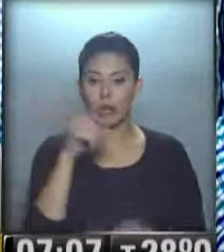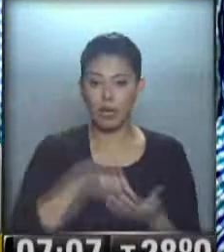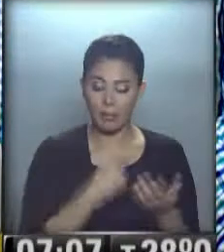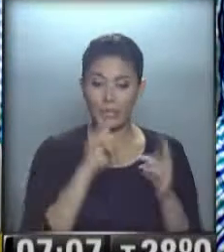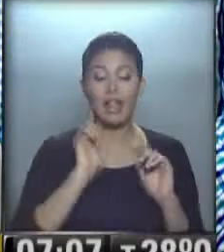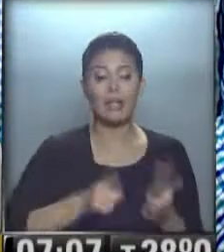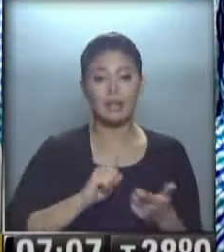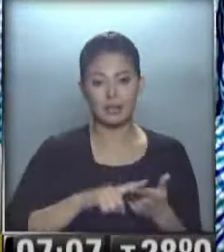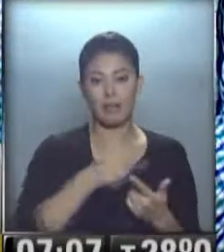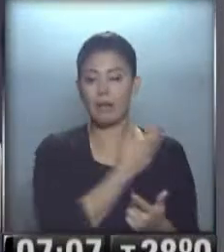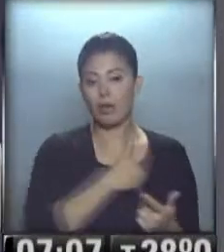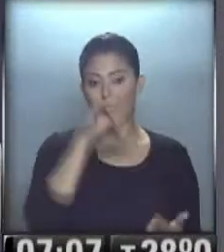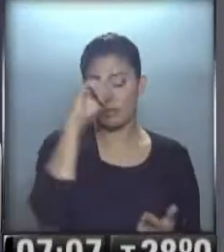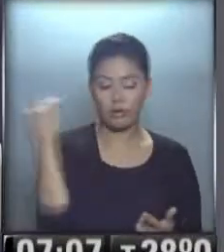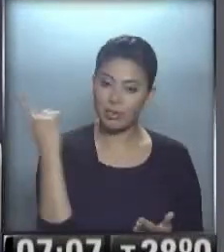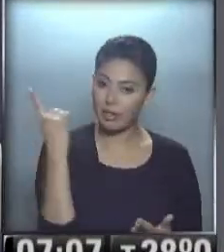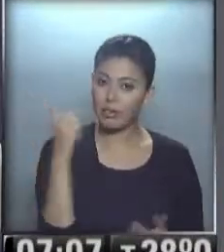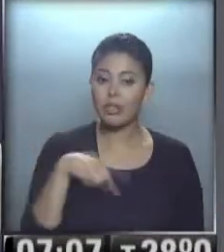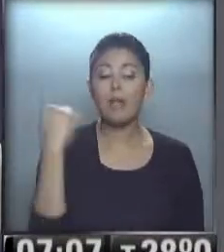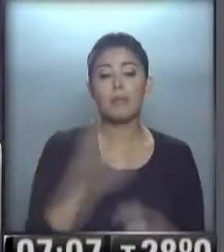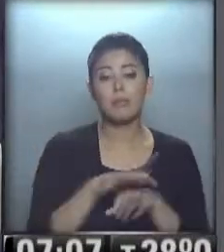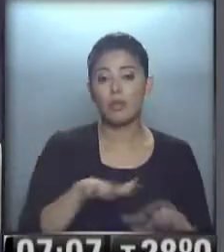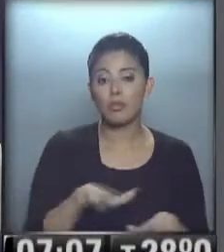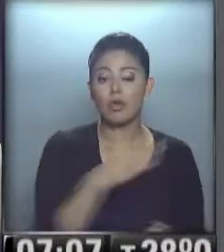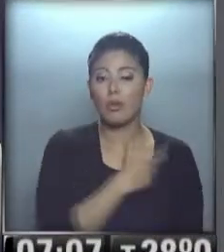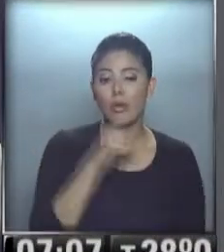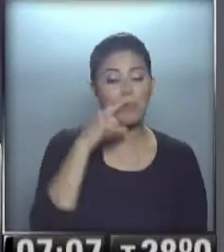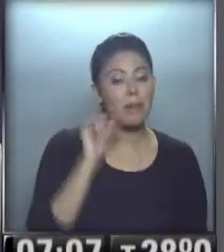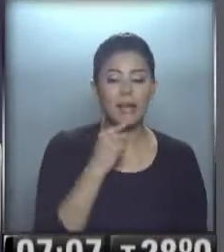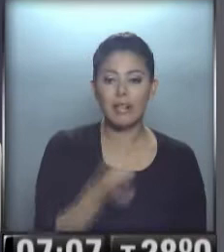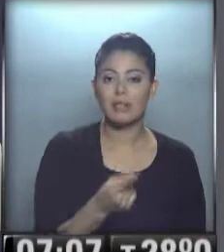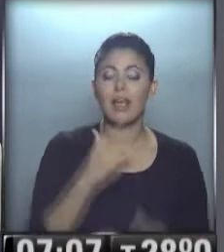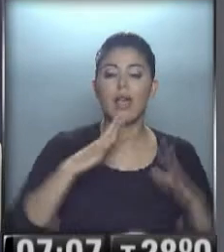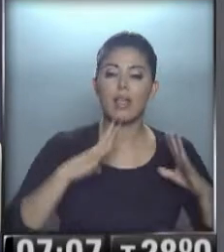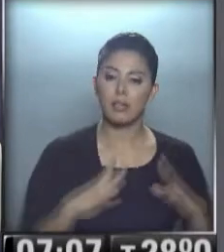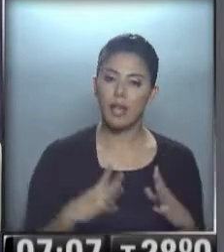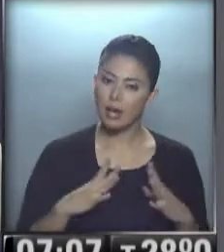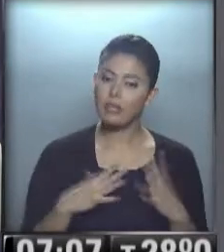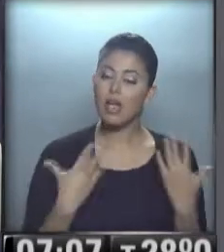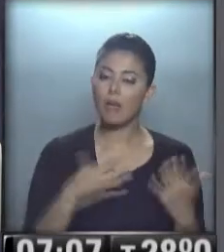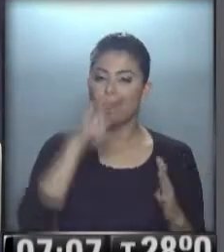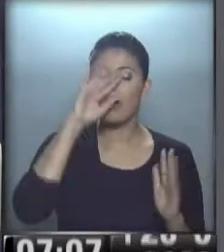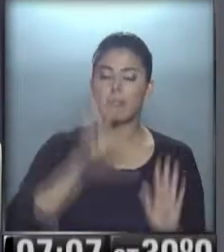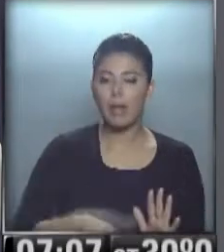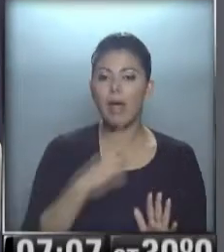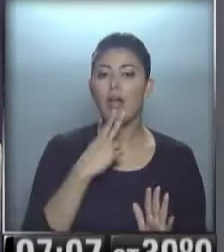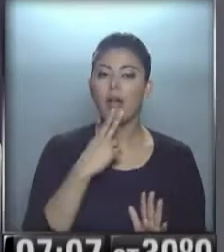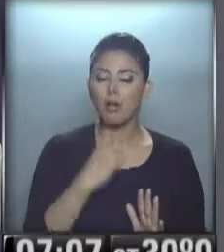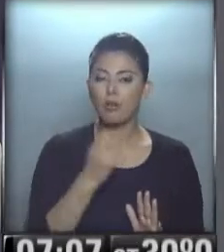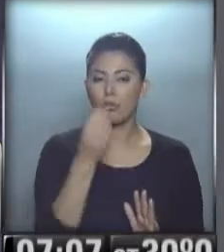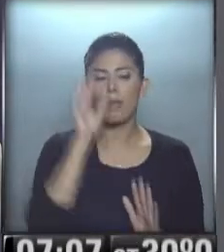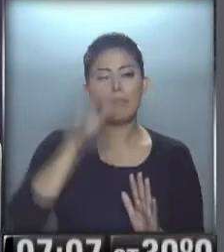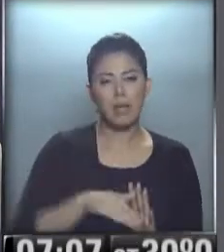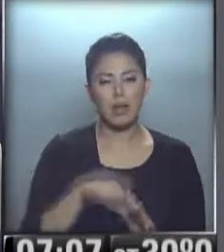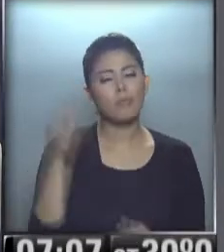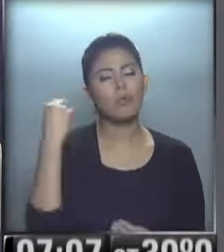los del Estado Nacional. En el primer caso, el gobierno porteño decretó el descanso como medida para reducir la demanda de energía en medio de los cortes que